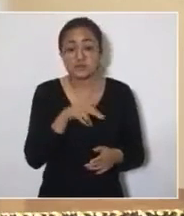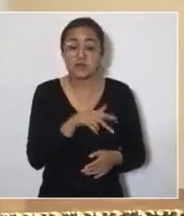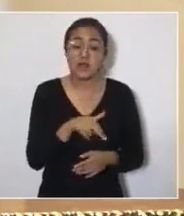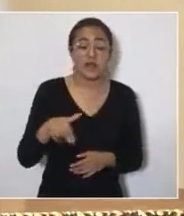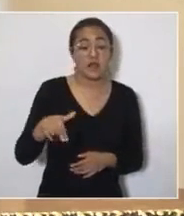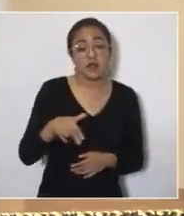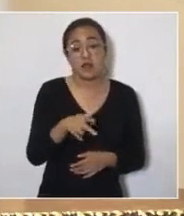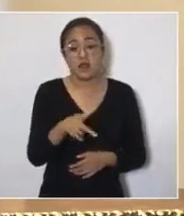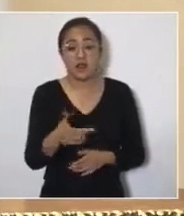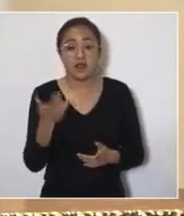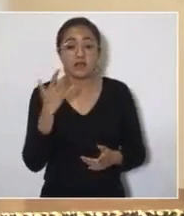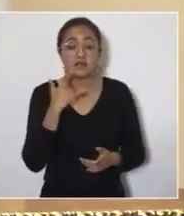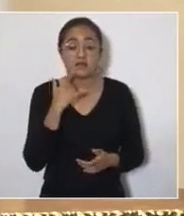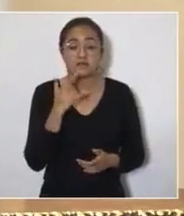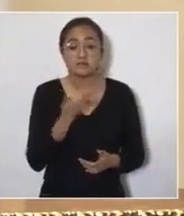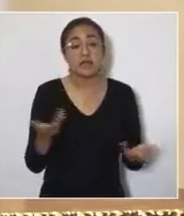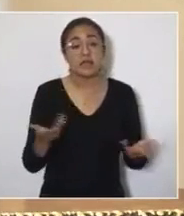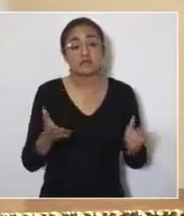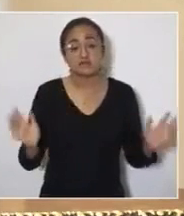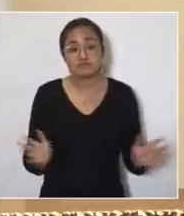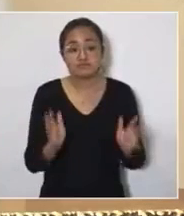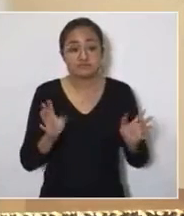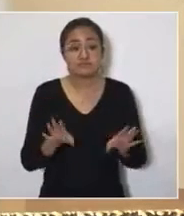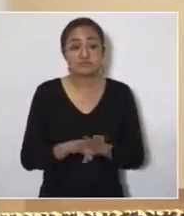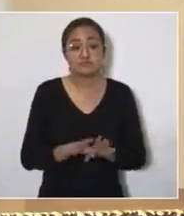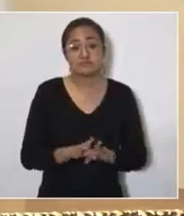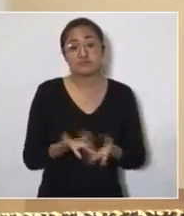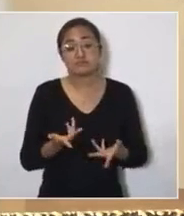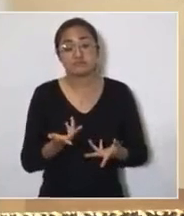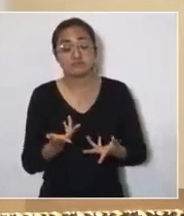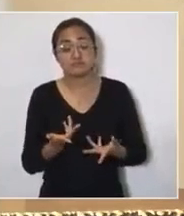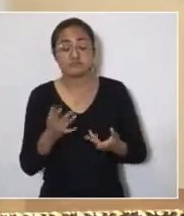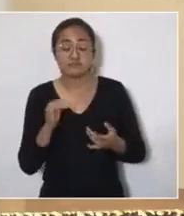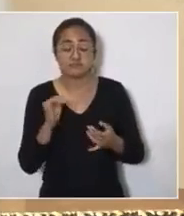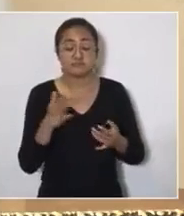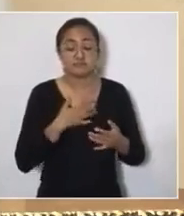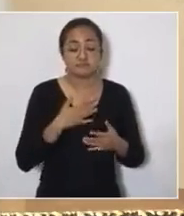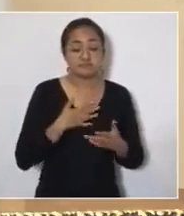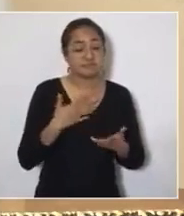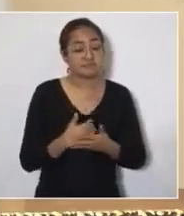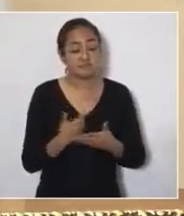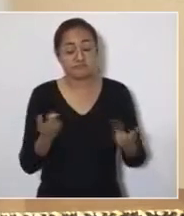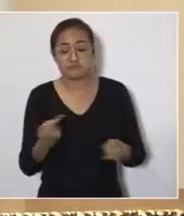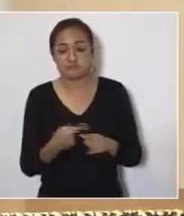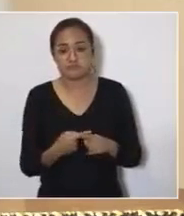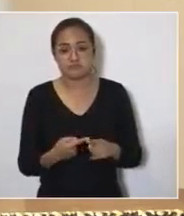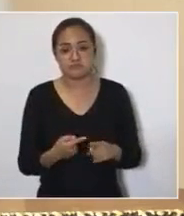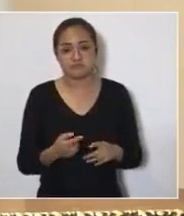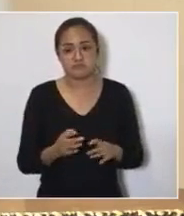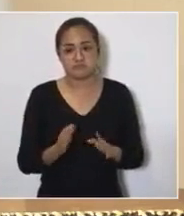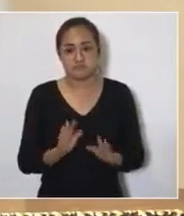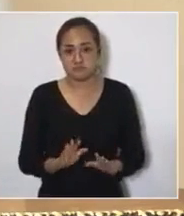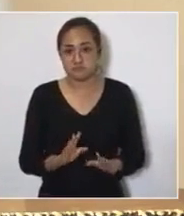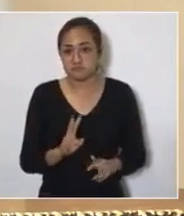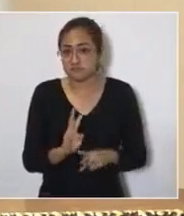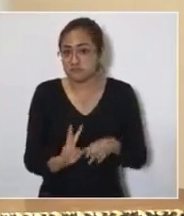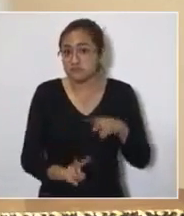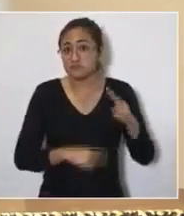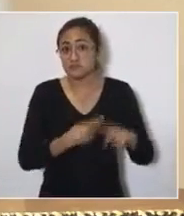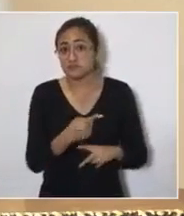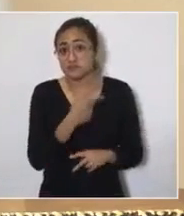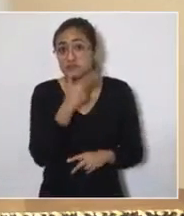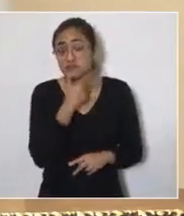por el estado a ir por el estado hacer proselitismo político O sea que las a las idas a